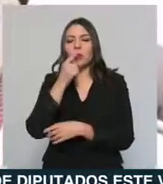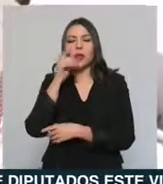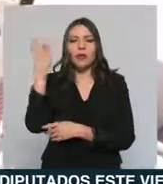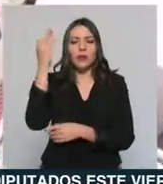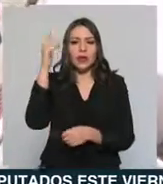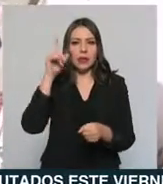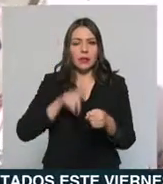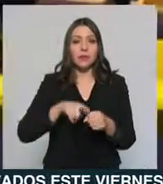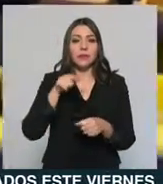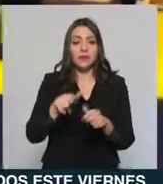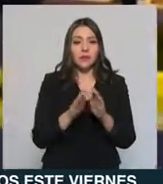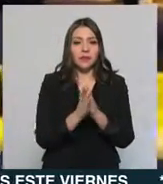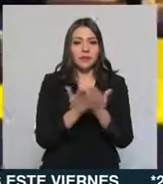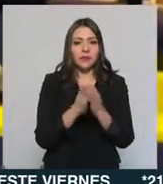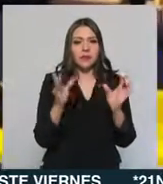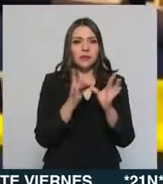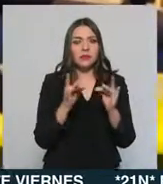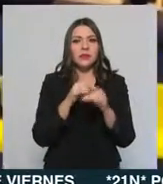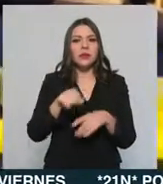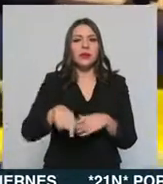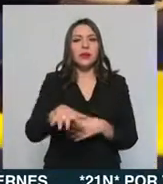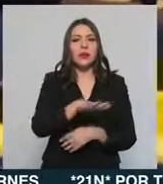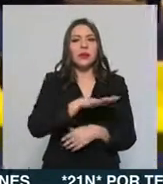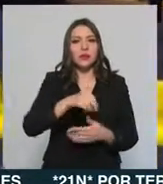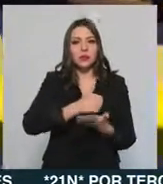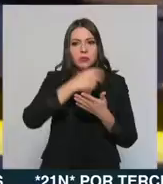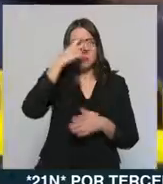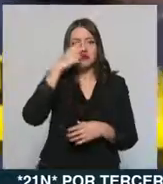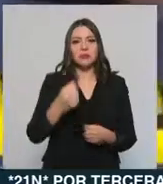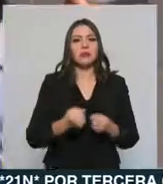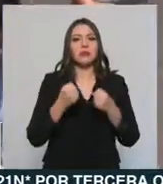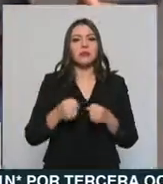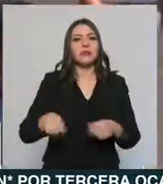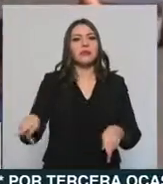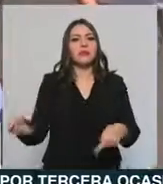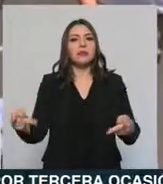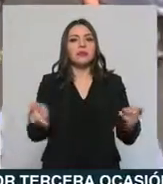en un terreno fértil para el narco. Este libro es el primero que habla